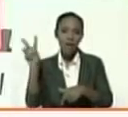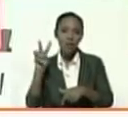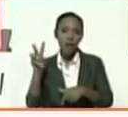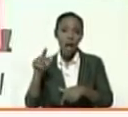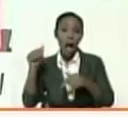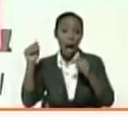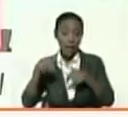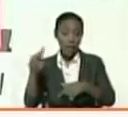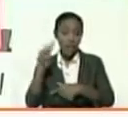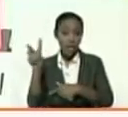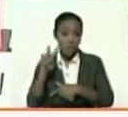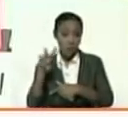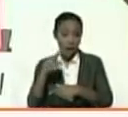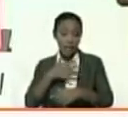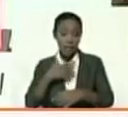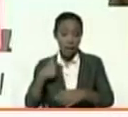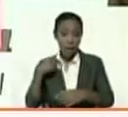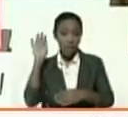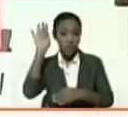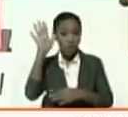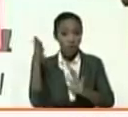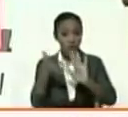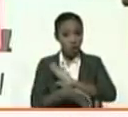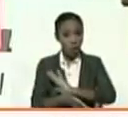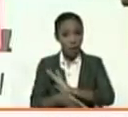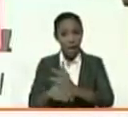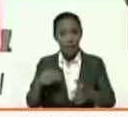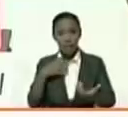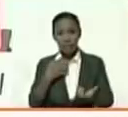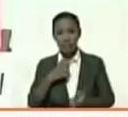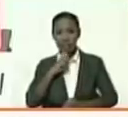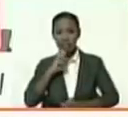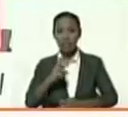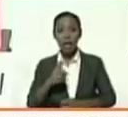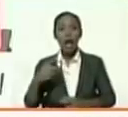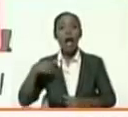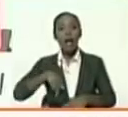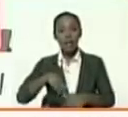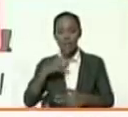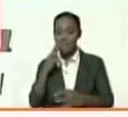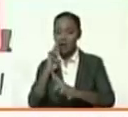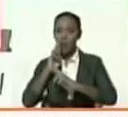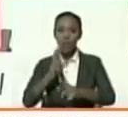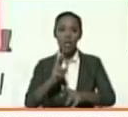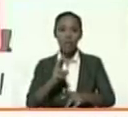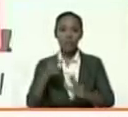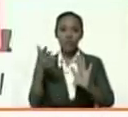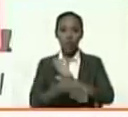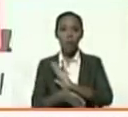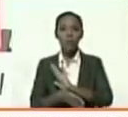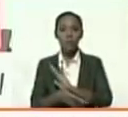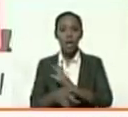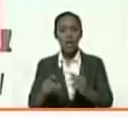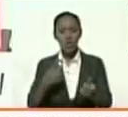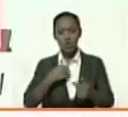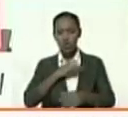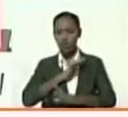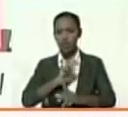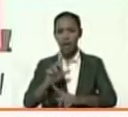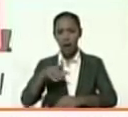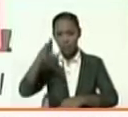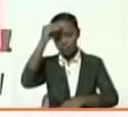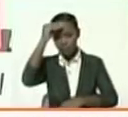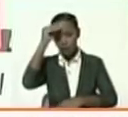nosotros vamos a responder como los chavistas sabemos responder, como las chavistas sabemos responder. Ya aprendimos desde